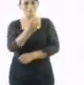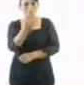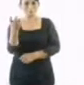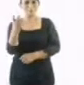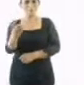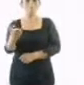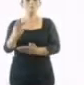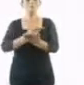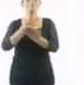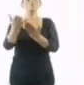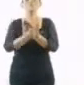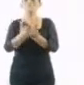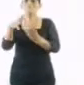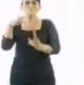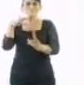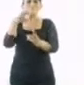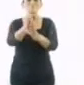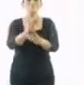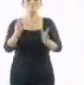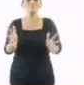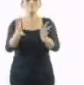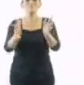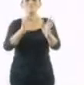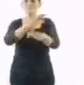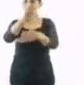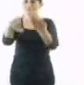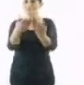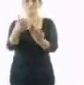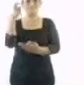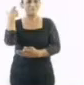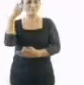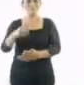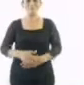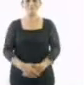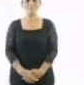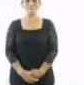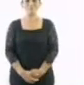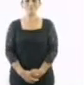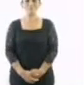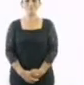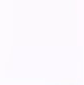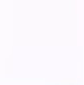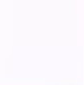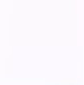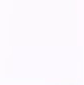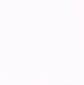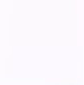Querétaro. Por eso vamos por un proyecto con progreso para todos los queretanos.